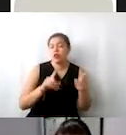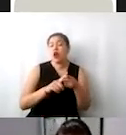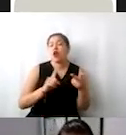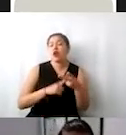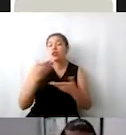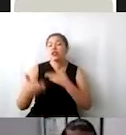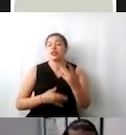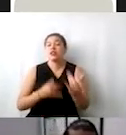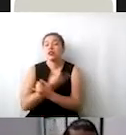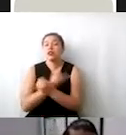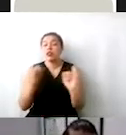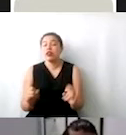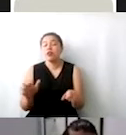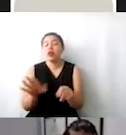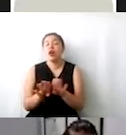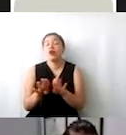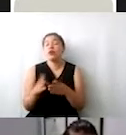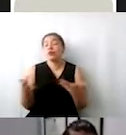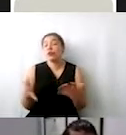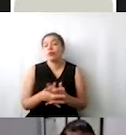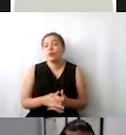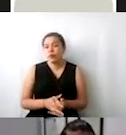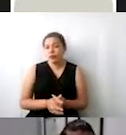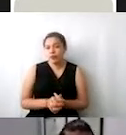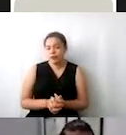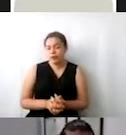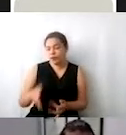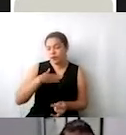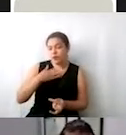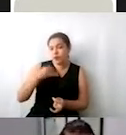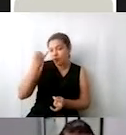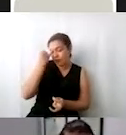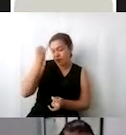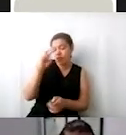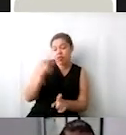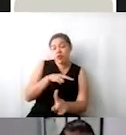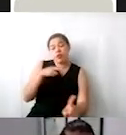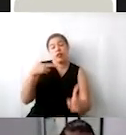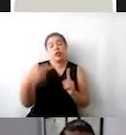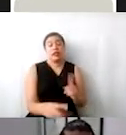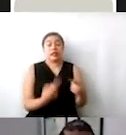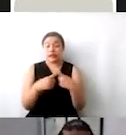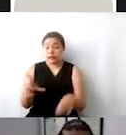servicios independientes, porque desde mi punto de vista sí hay una diferencia,